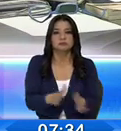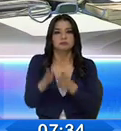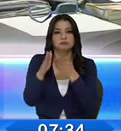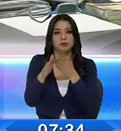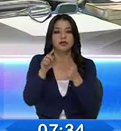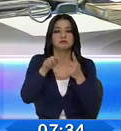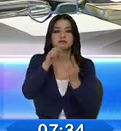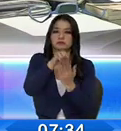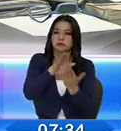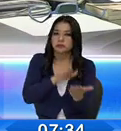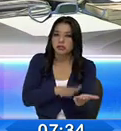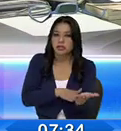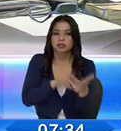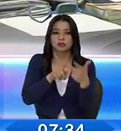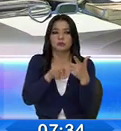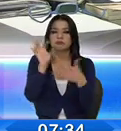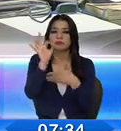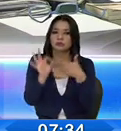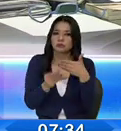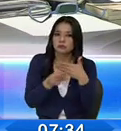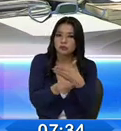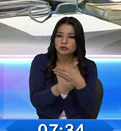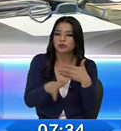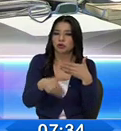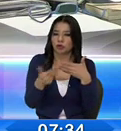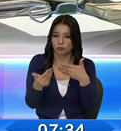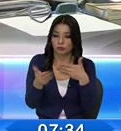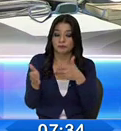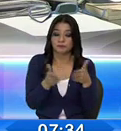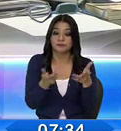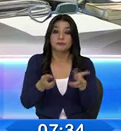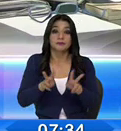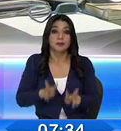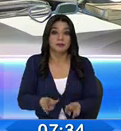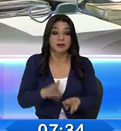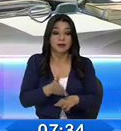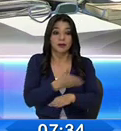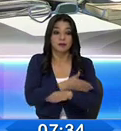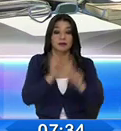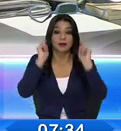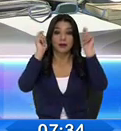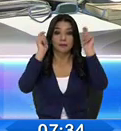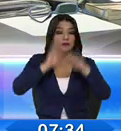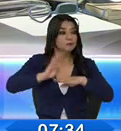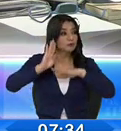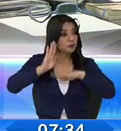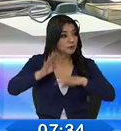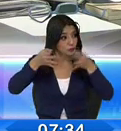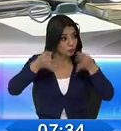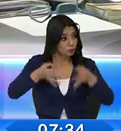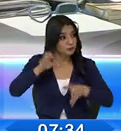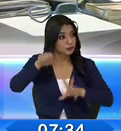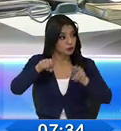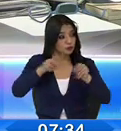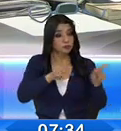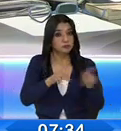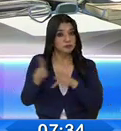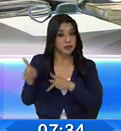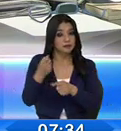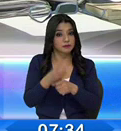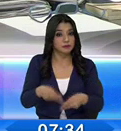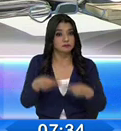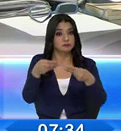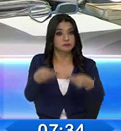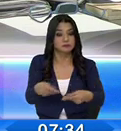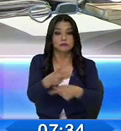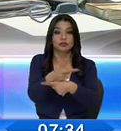proyectos sobre la ejecución presupuestaria pero también sobre lo que prometió en campaña es decir con el plan de trabajo entregado ante el